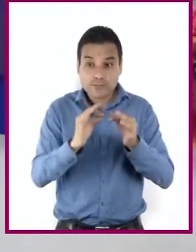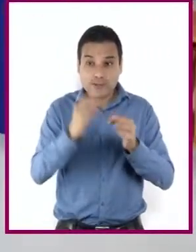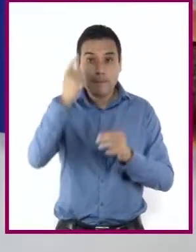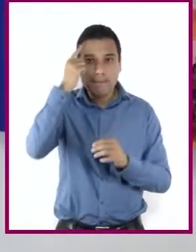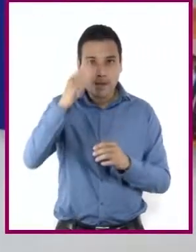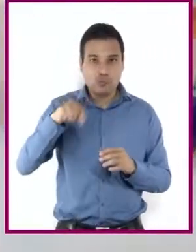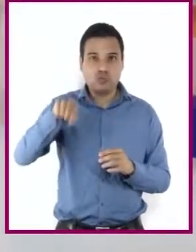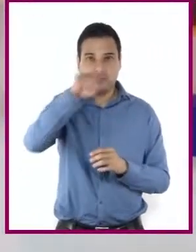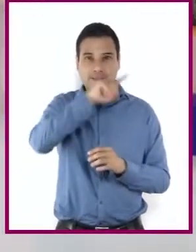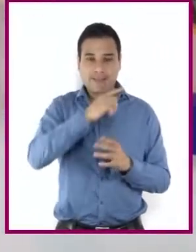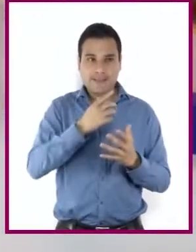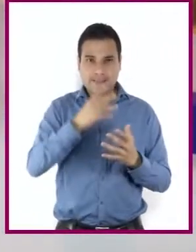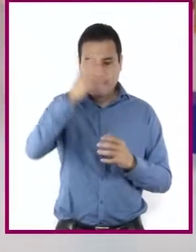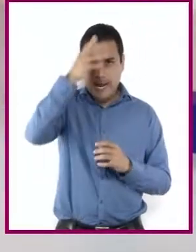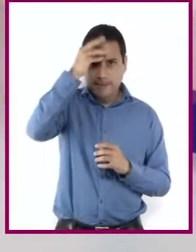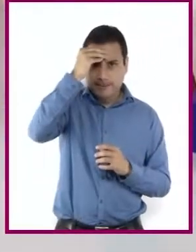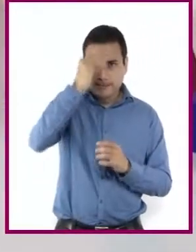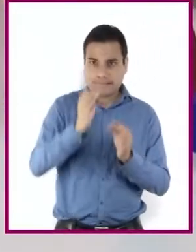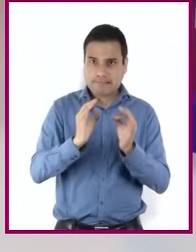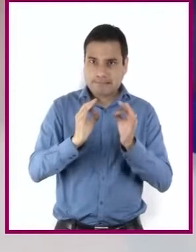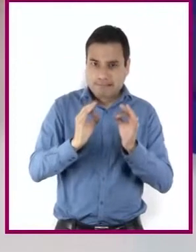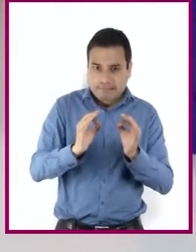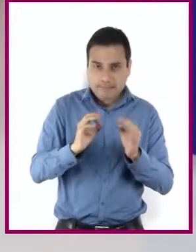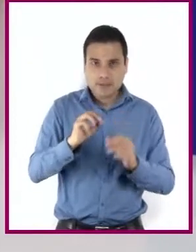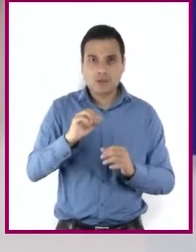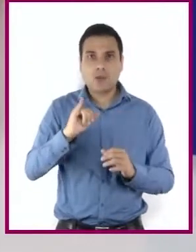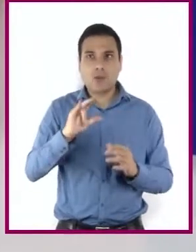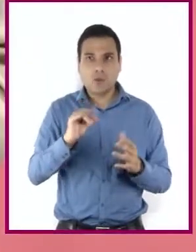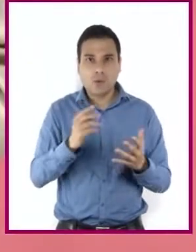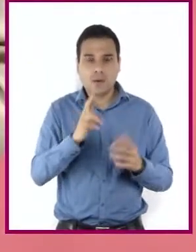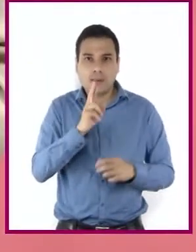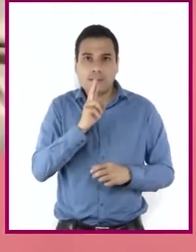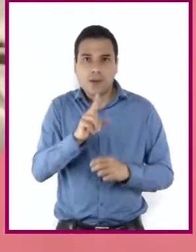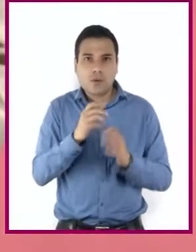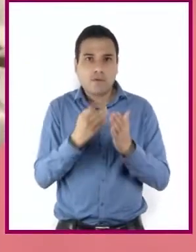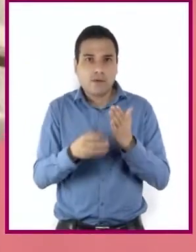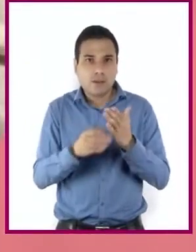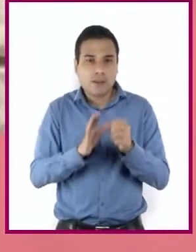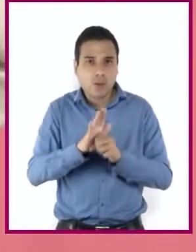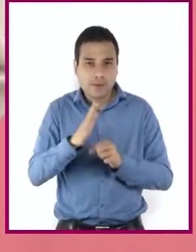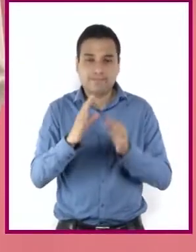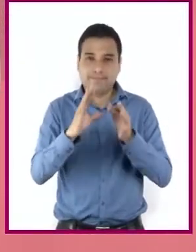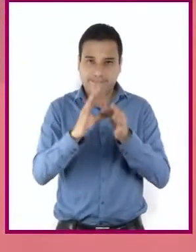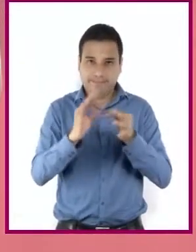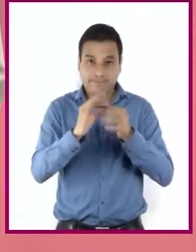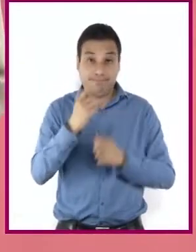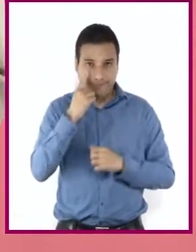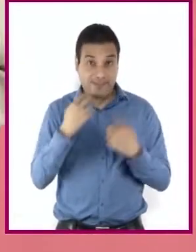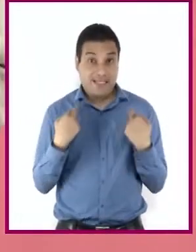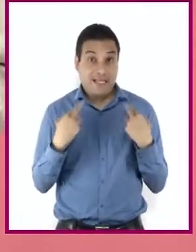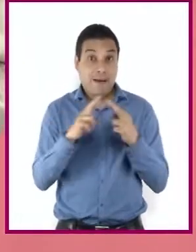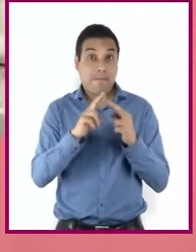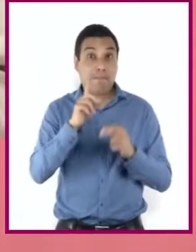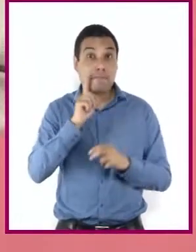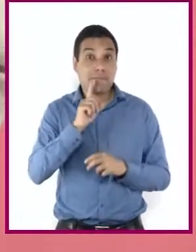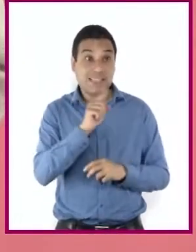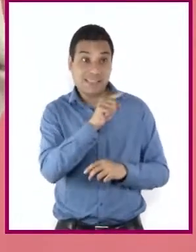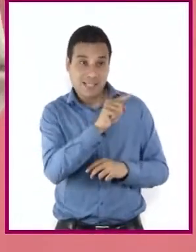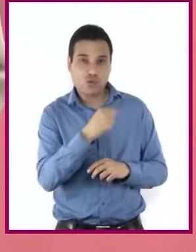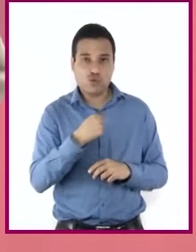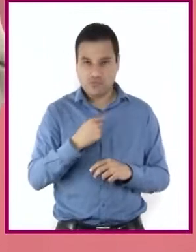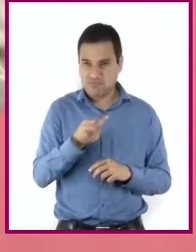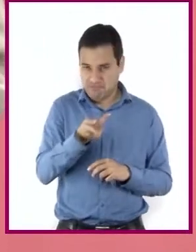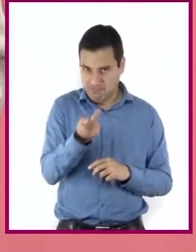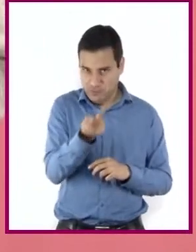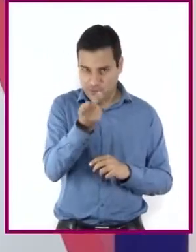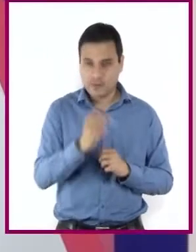sus aprendizajes, cómo y qué podrían mejorar. Para entrar en materia, la maestra Marisol y yo les